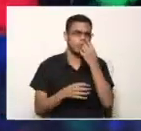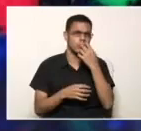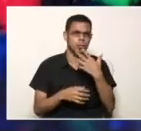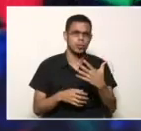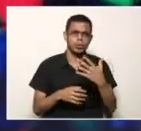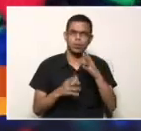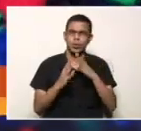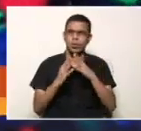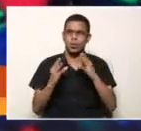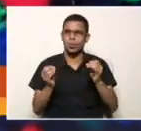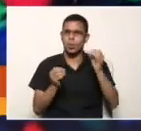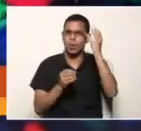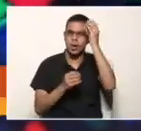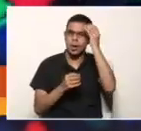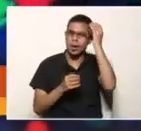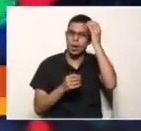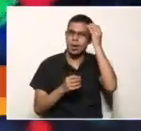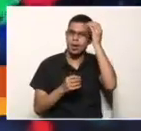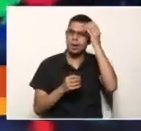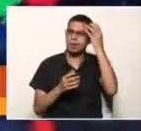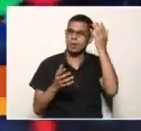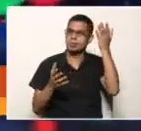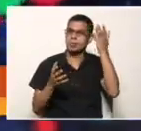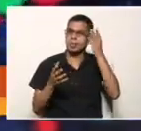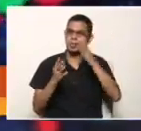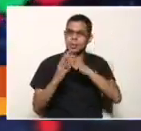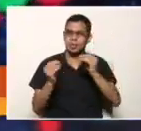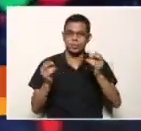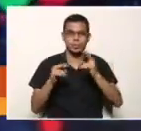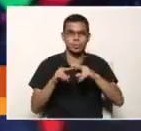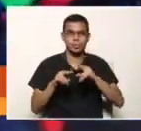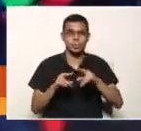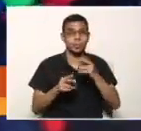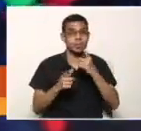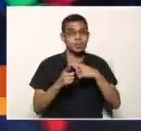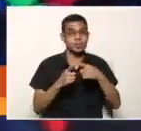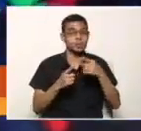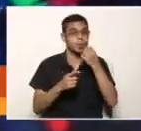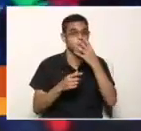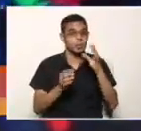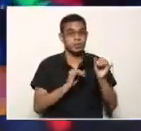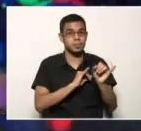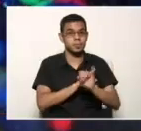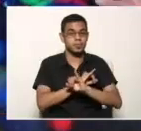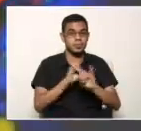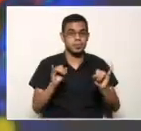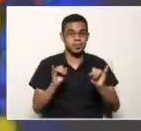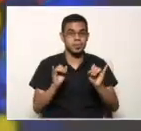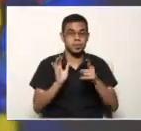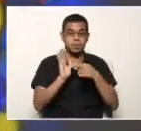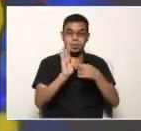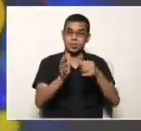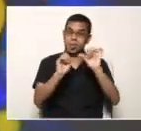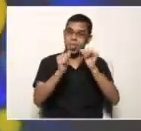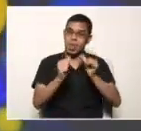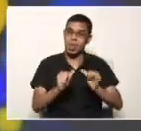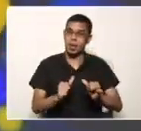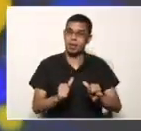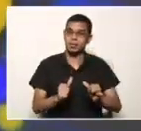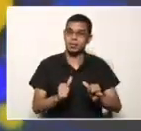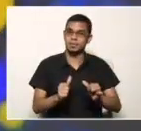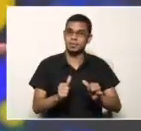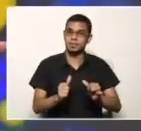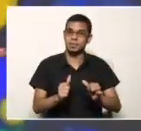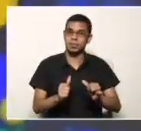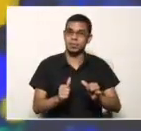potencial y el talento que tenemos en nuestro país. Es la hora de despedir nuestra sección cultural Expresarte. Elser, y recuerda que también es hora